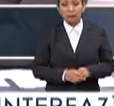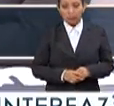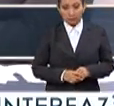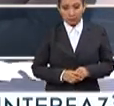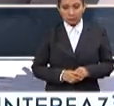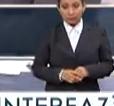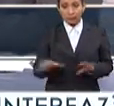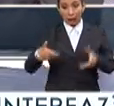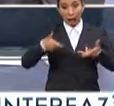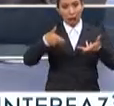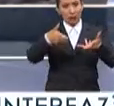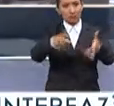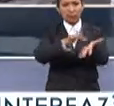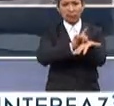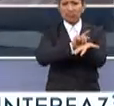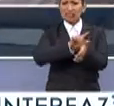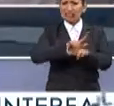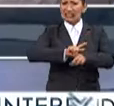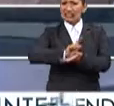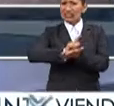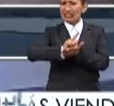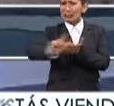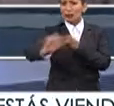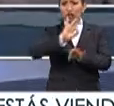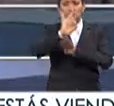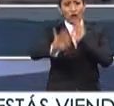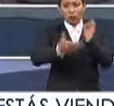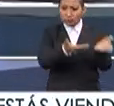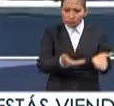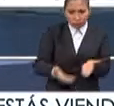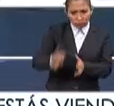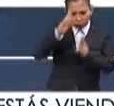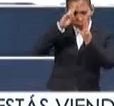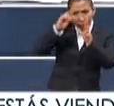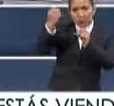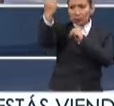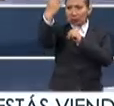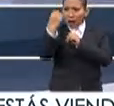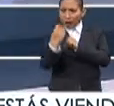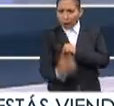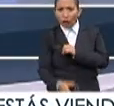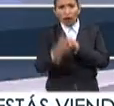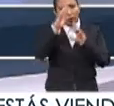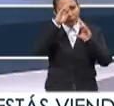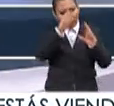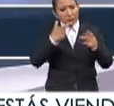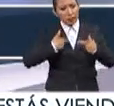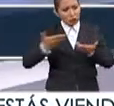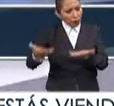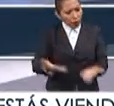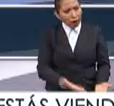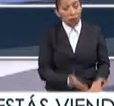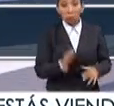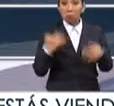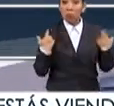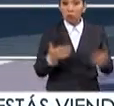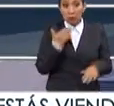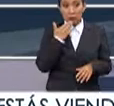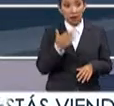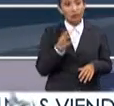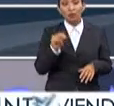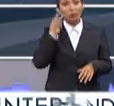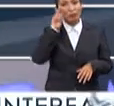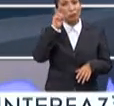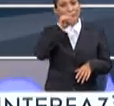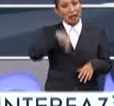las calles súper limpias todo mundo cede el paso respetar los semáforos los autos respetando a los peatones esas algo quizás no